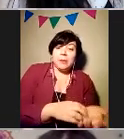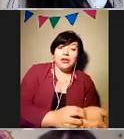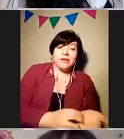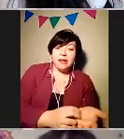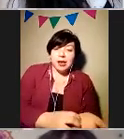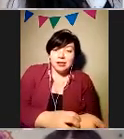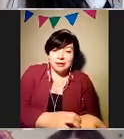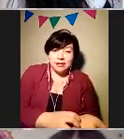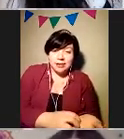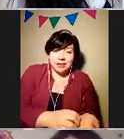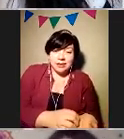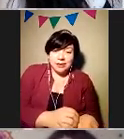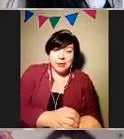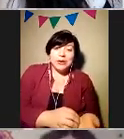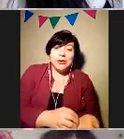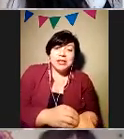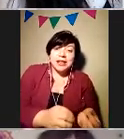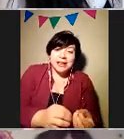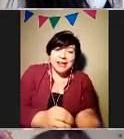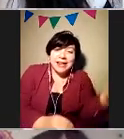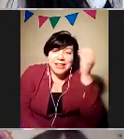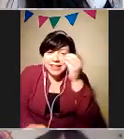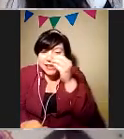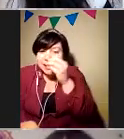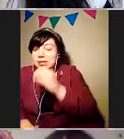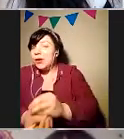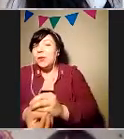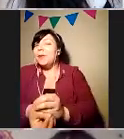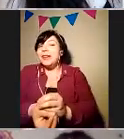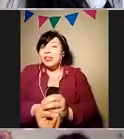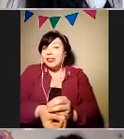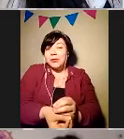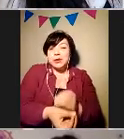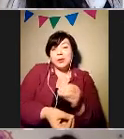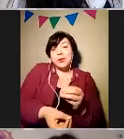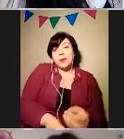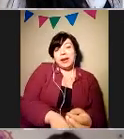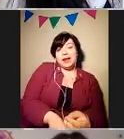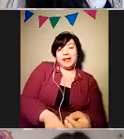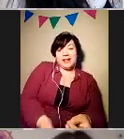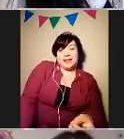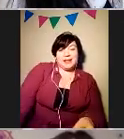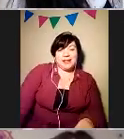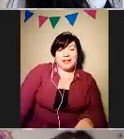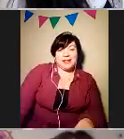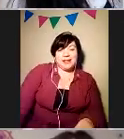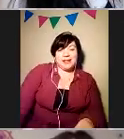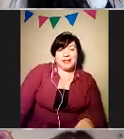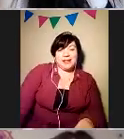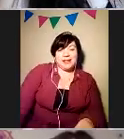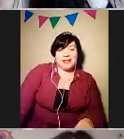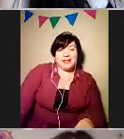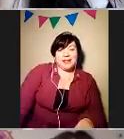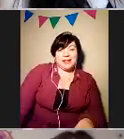a valorizar muy bien. Sí, aparte de eso. Cuando, como decía recién, el nivel de detalle puede ser aún mayor cuando uno compra.